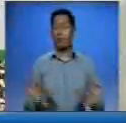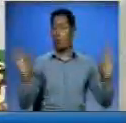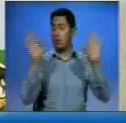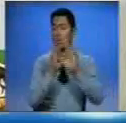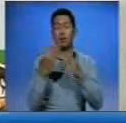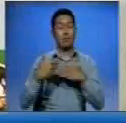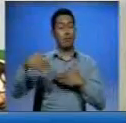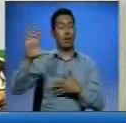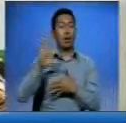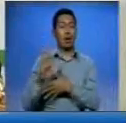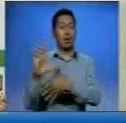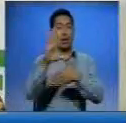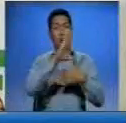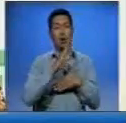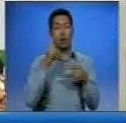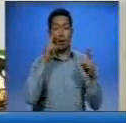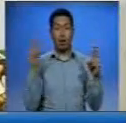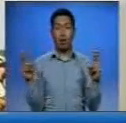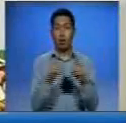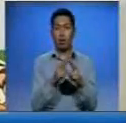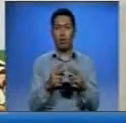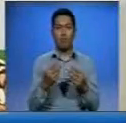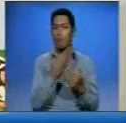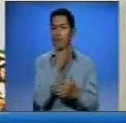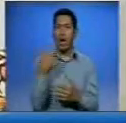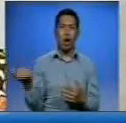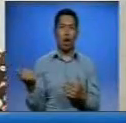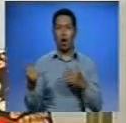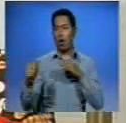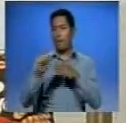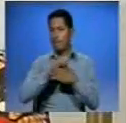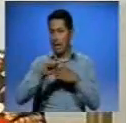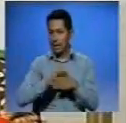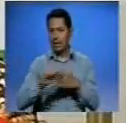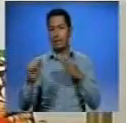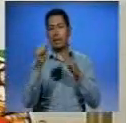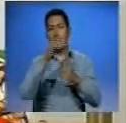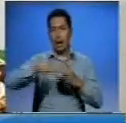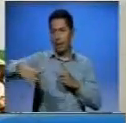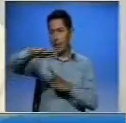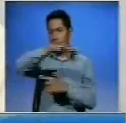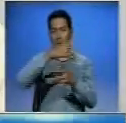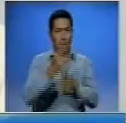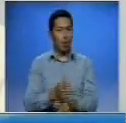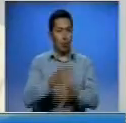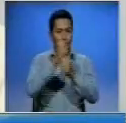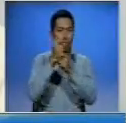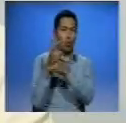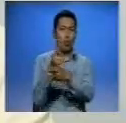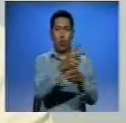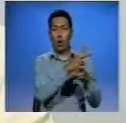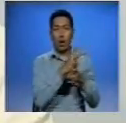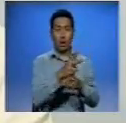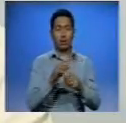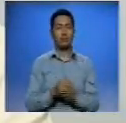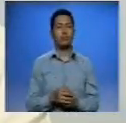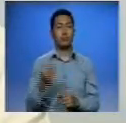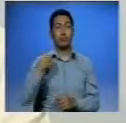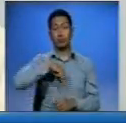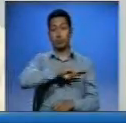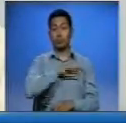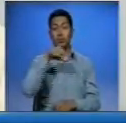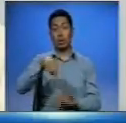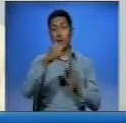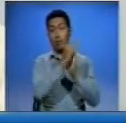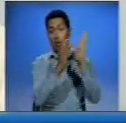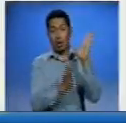el reconocimiento de las mejores prácticas ambientales y que marca el liderazgo de la región. Para nosotros este será un programa